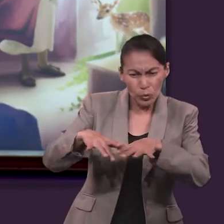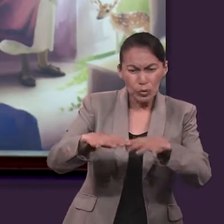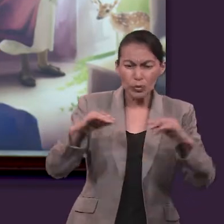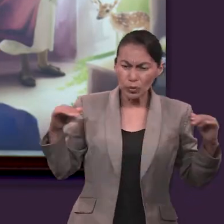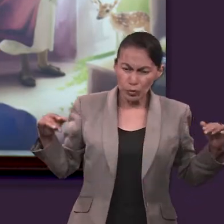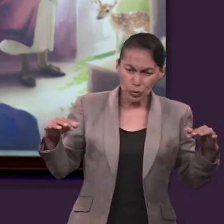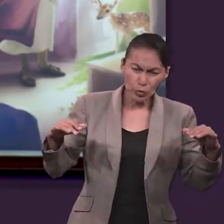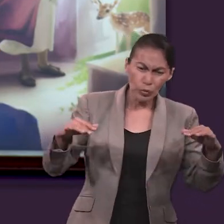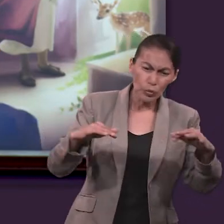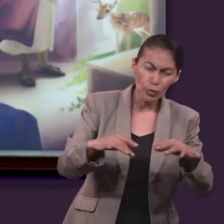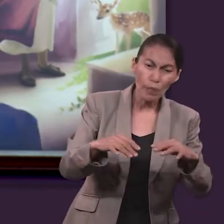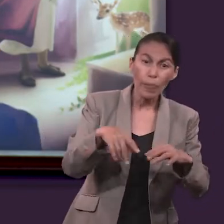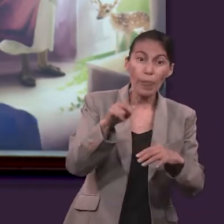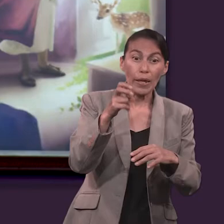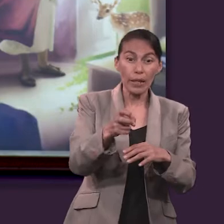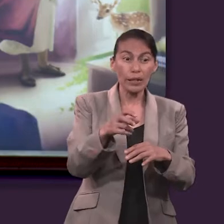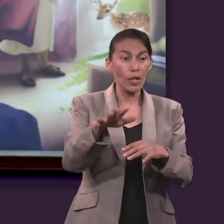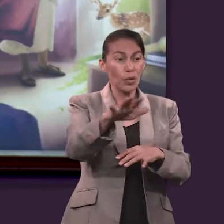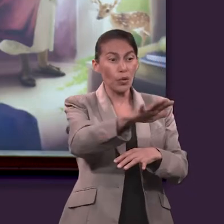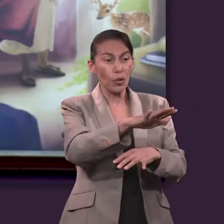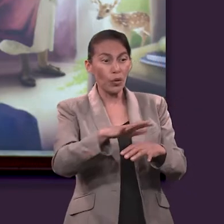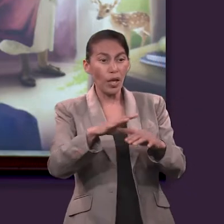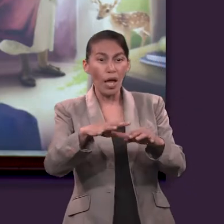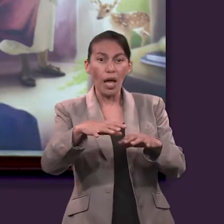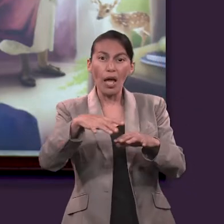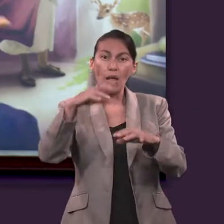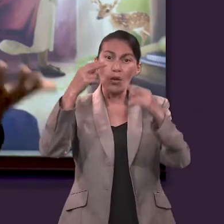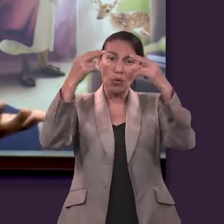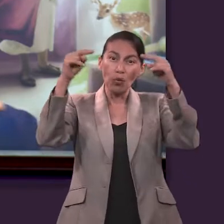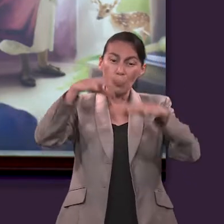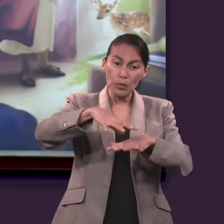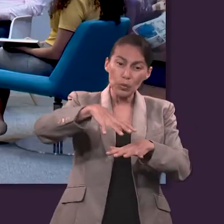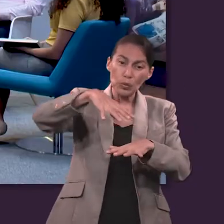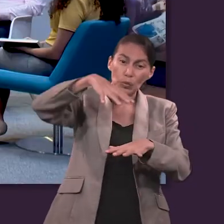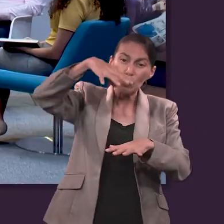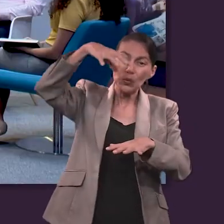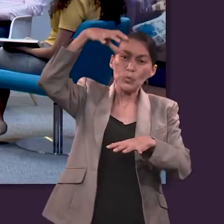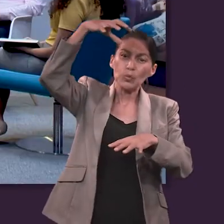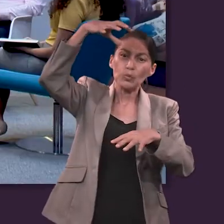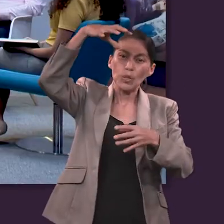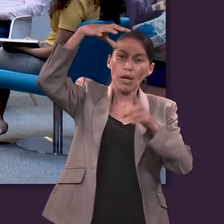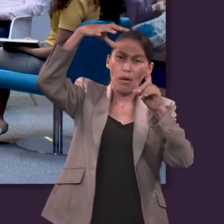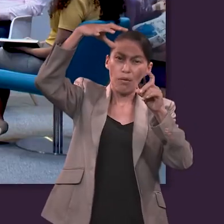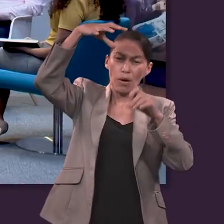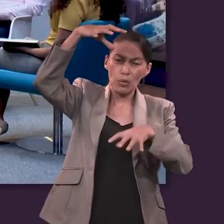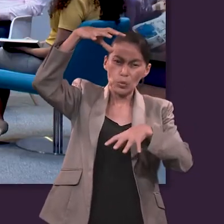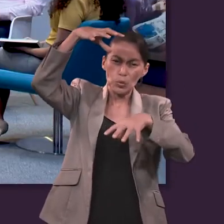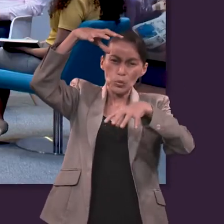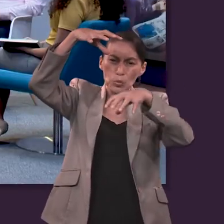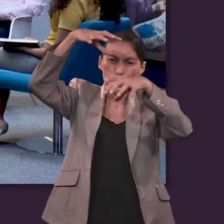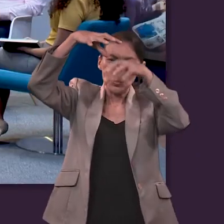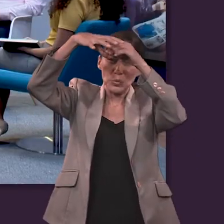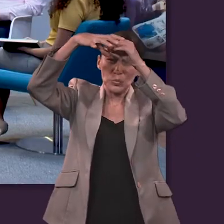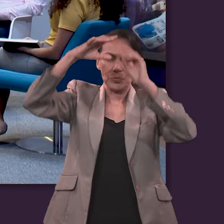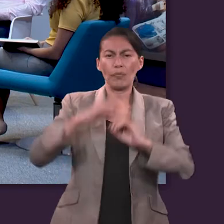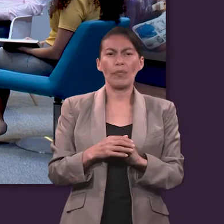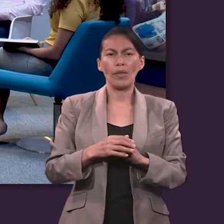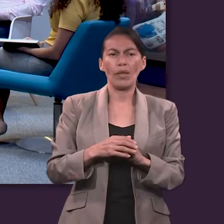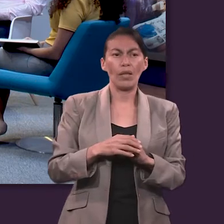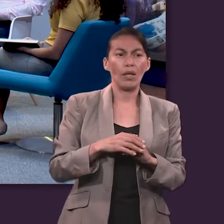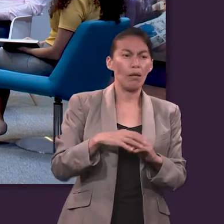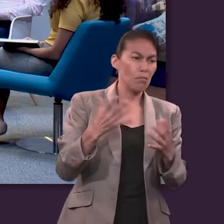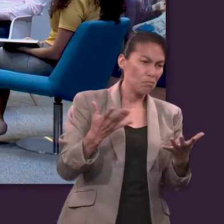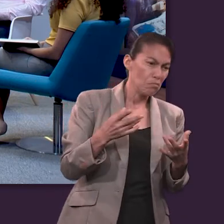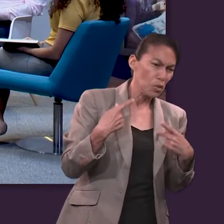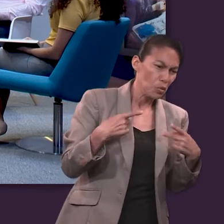dar, para que el agua allí pueda evaporarse, crear nubes y regar las demás plantas. No existe realmente